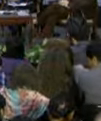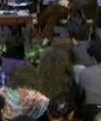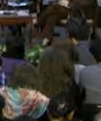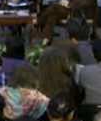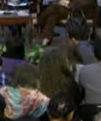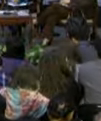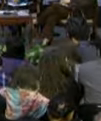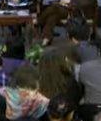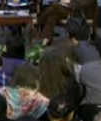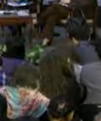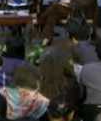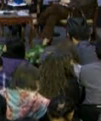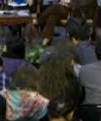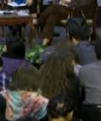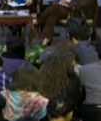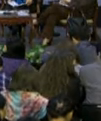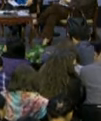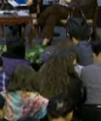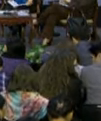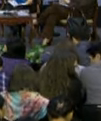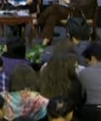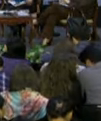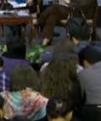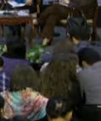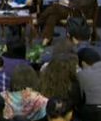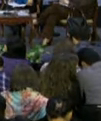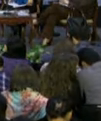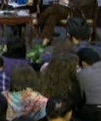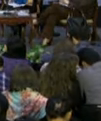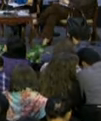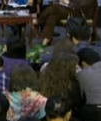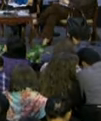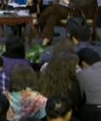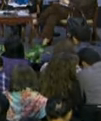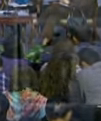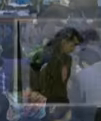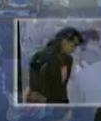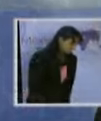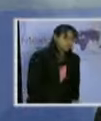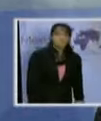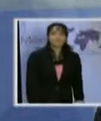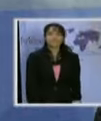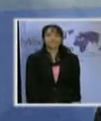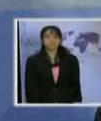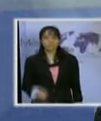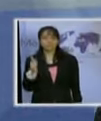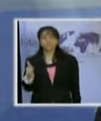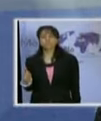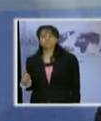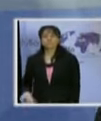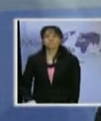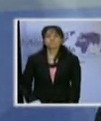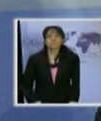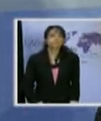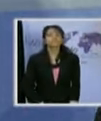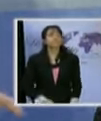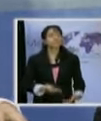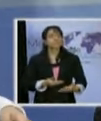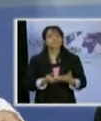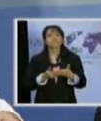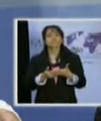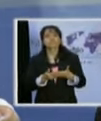Muchas gracias, Laura. Ahora, si me lo permiten, les voy a presentar a Lorena Zárate.